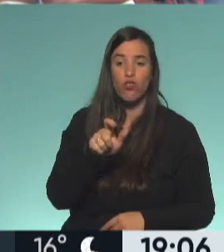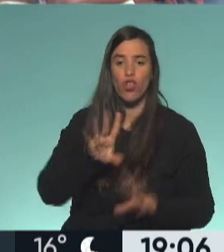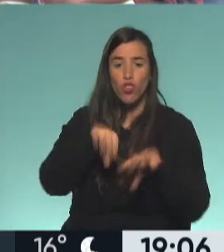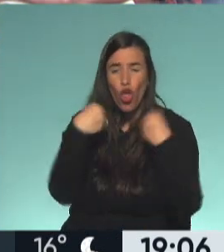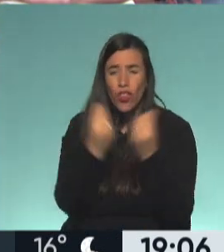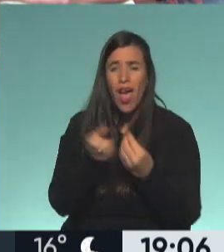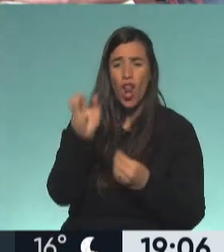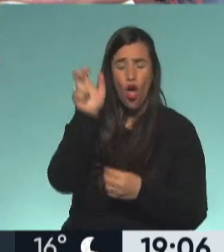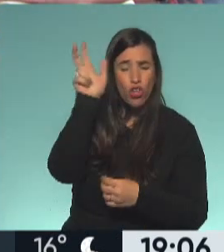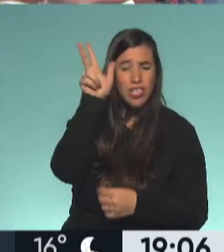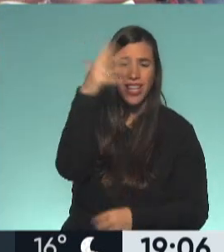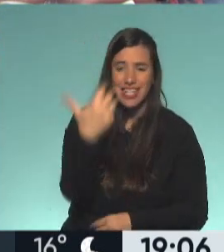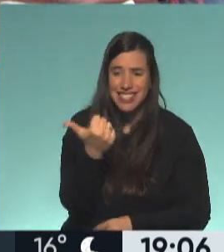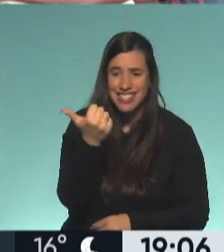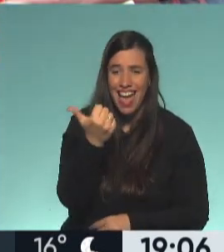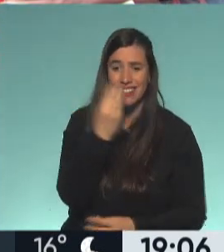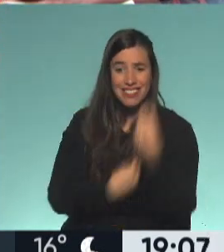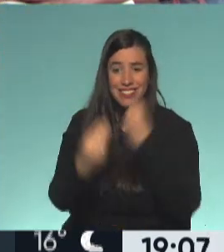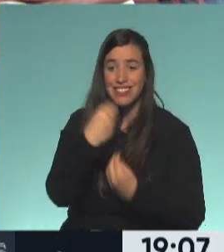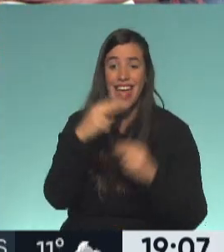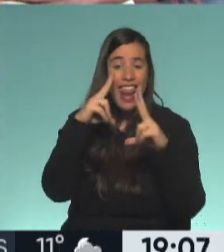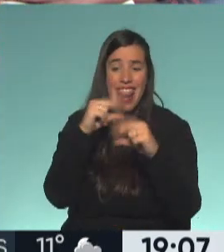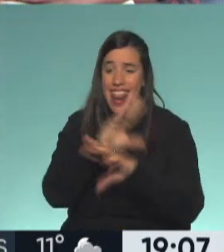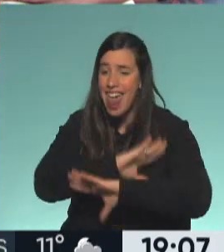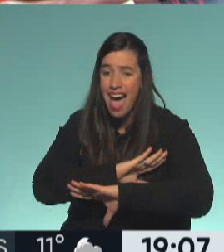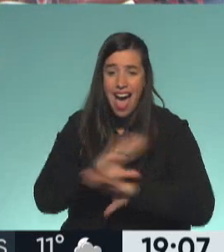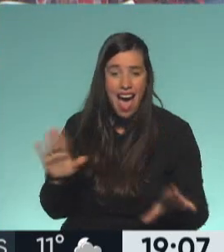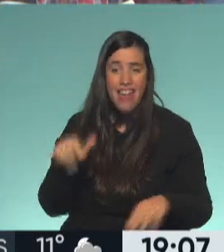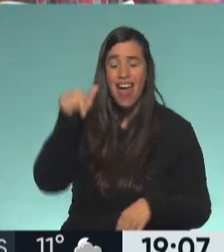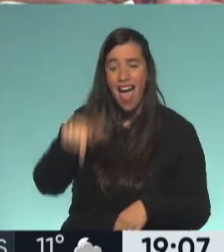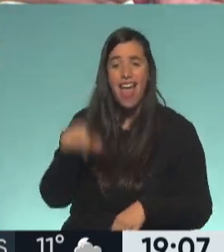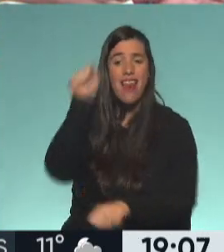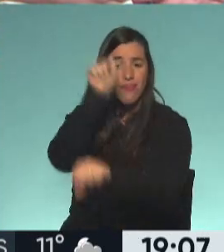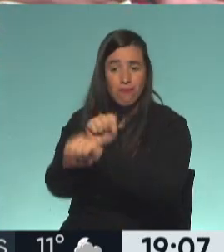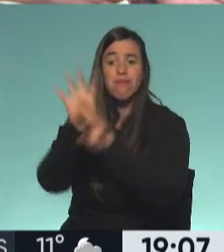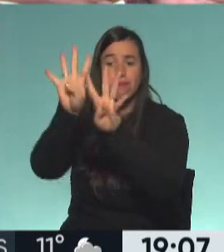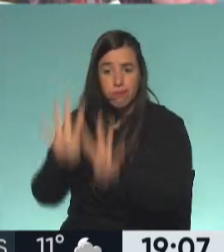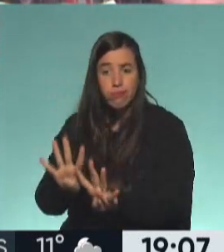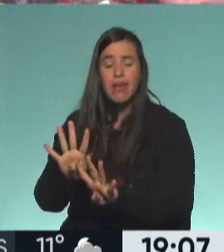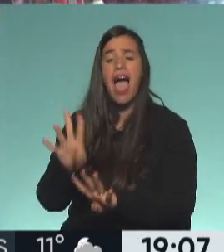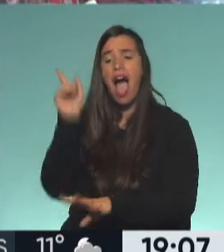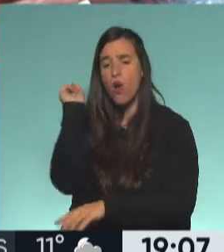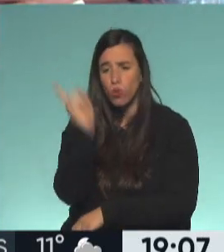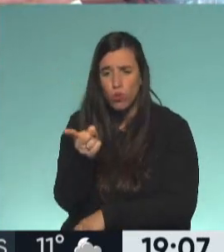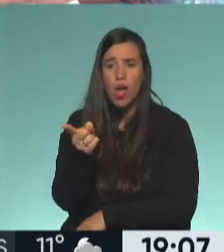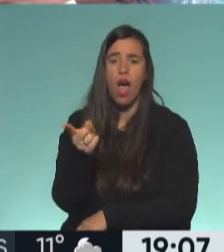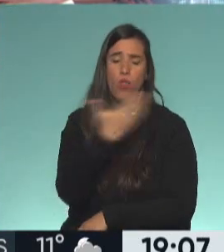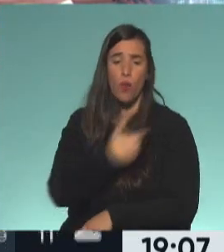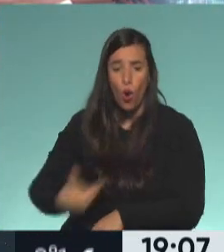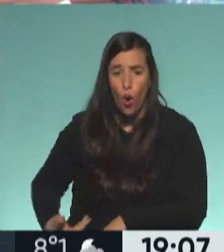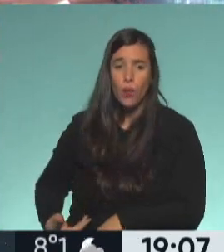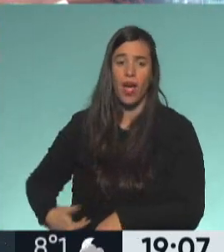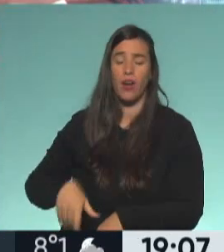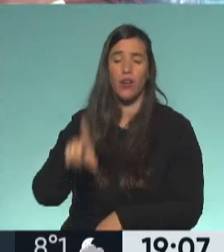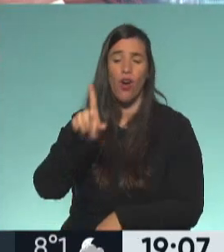una cárcel cerca de la ciudad de Tel Aviv, en Israel, acusado por el gobierno israelí o por la justicia